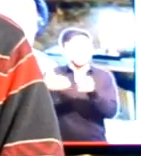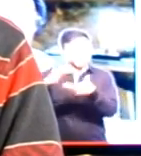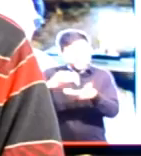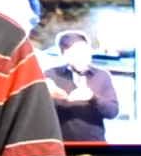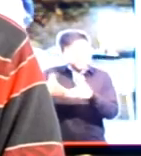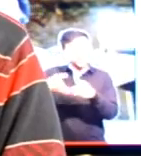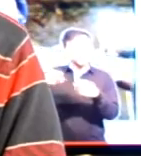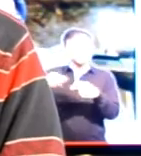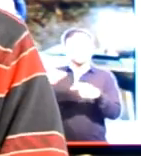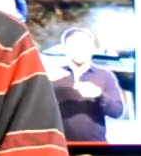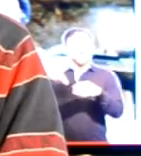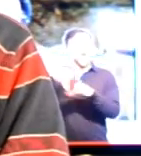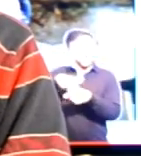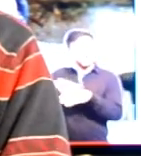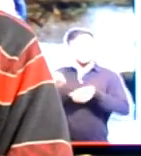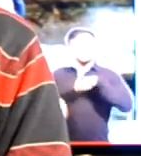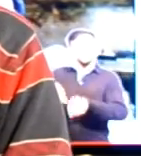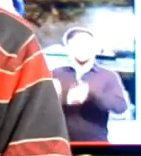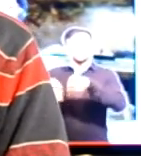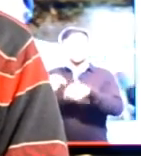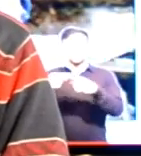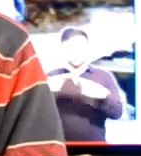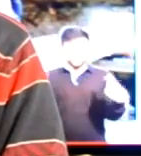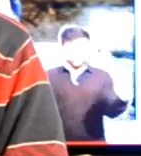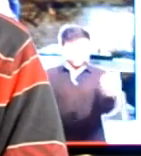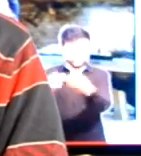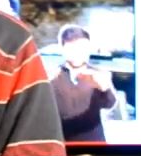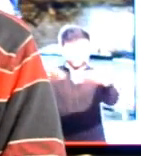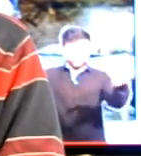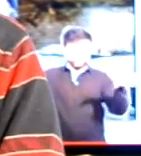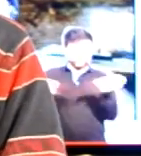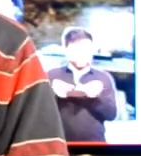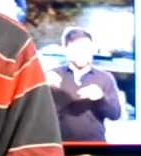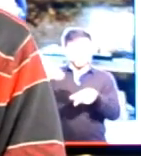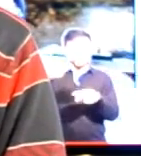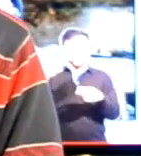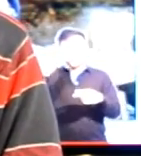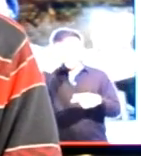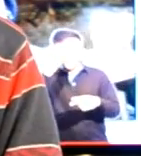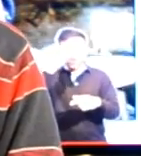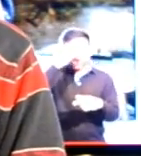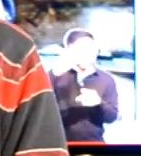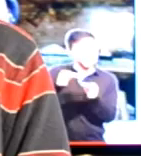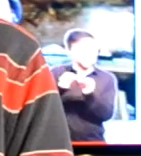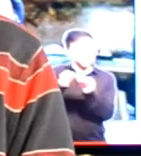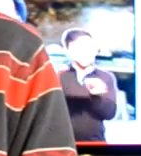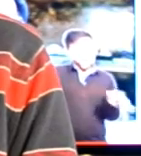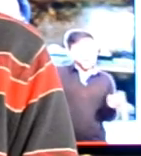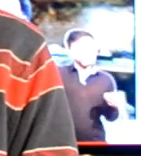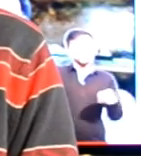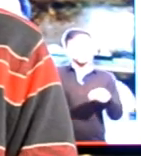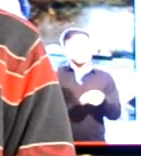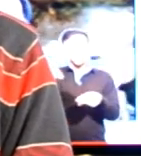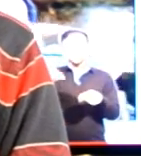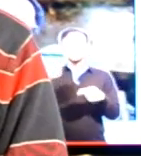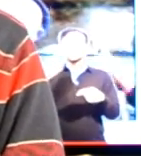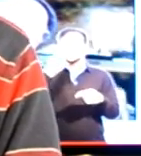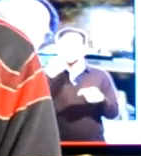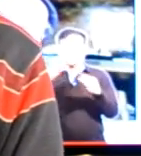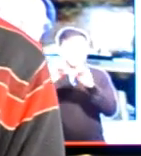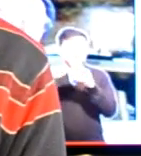museo accesible, un museo que todos pueden ver. Estamos dentro de los 8 museos a nivel